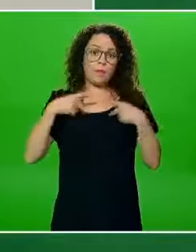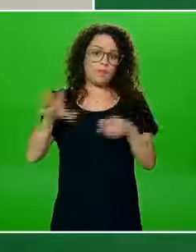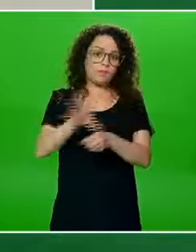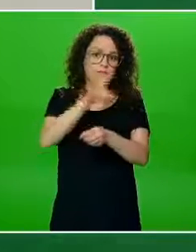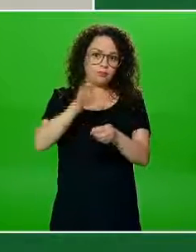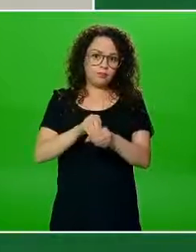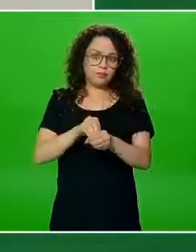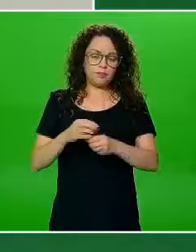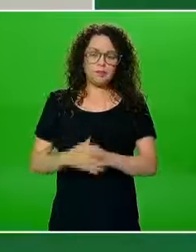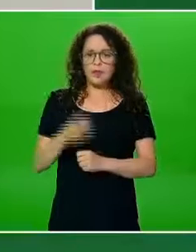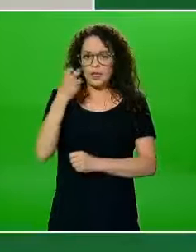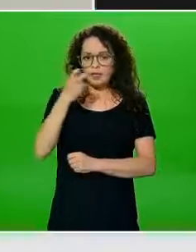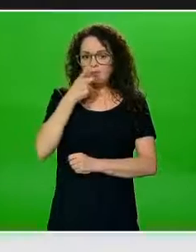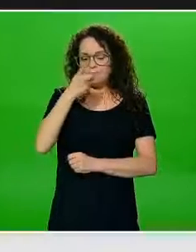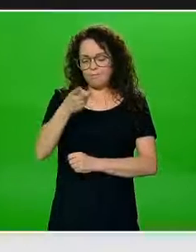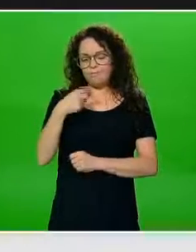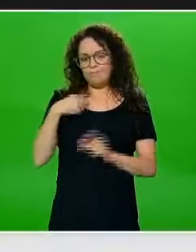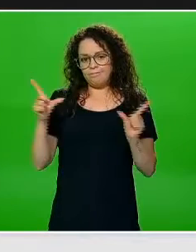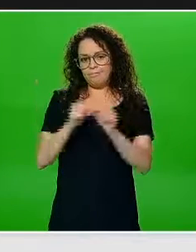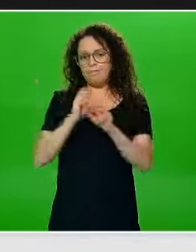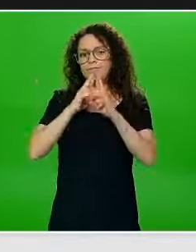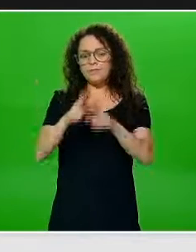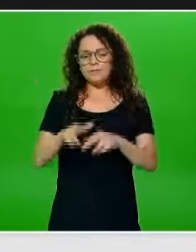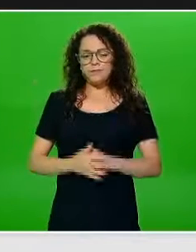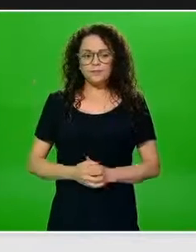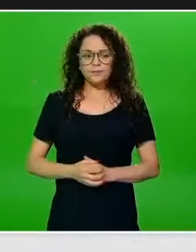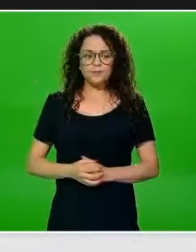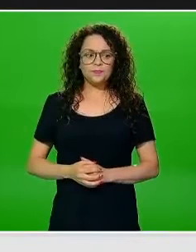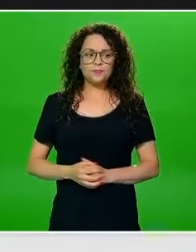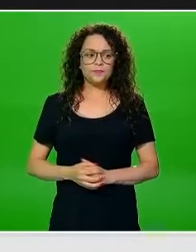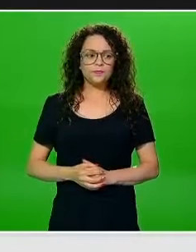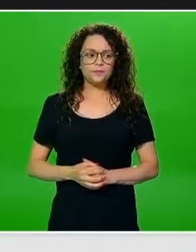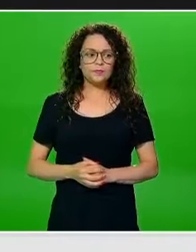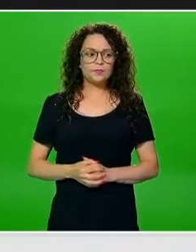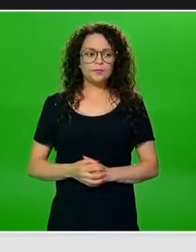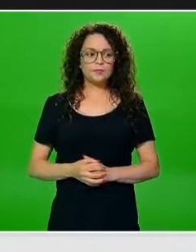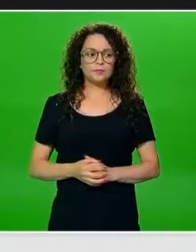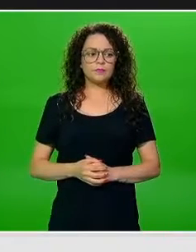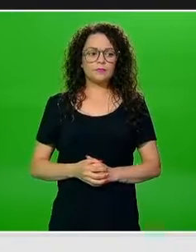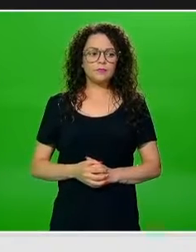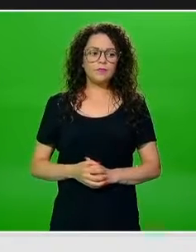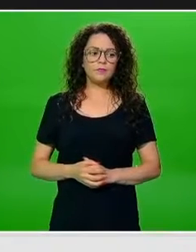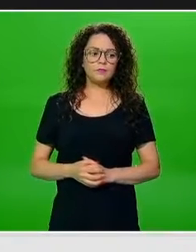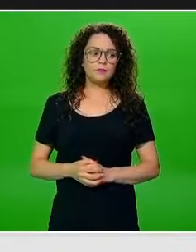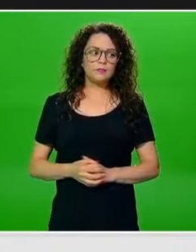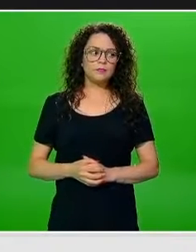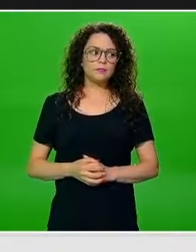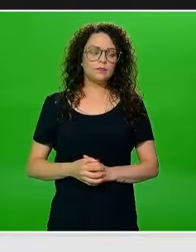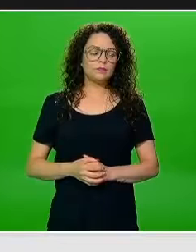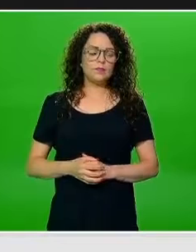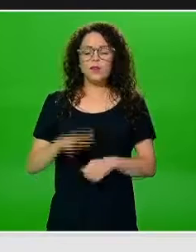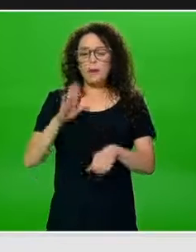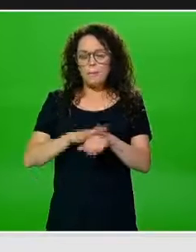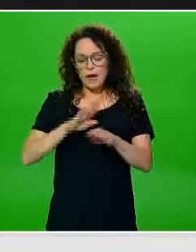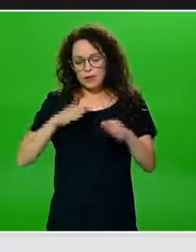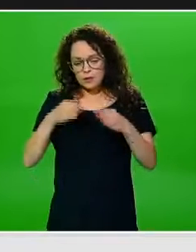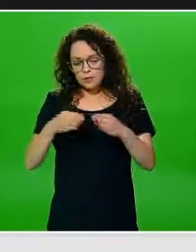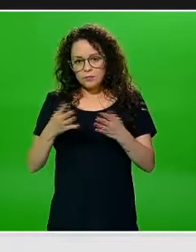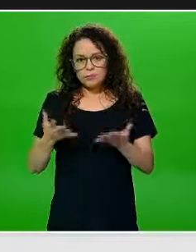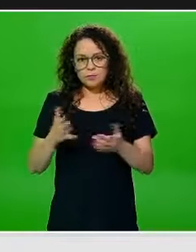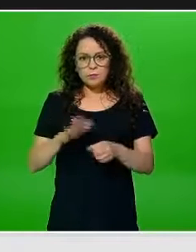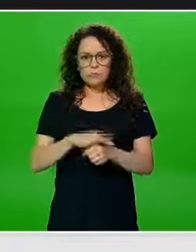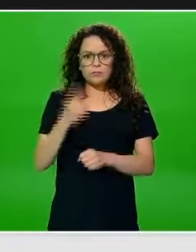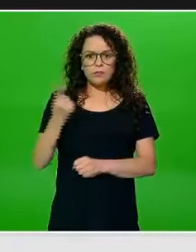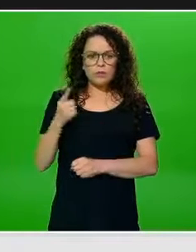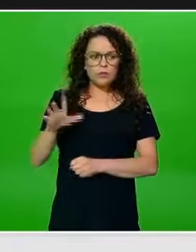básicamente la respuesta. Sí, doctor, nada, es que le eran los casos muy concretos. El Centro City Banamex